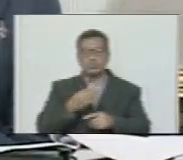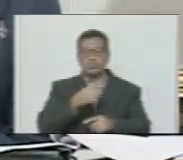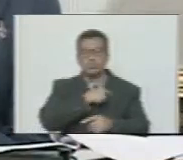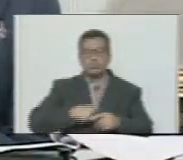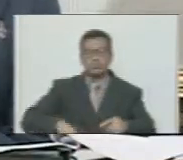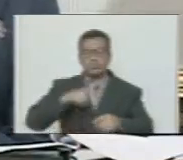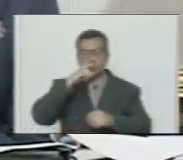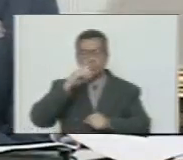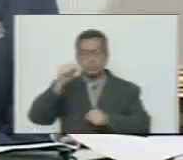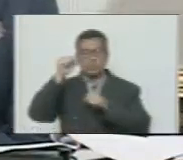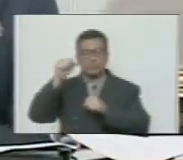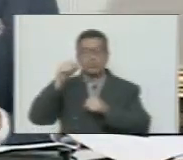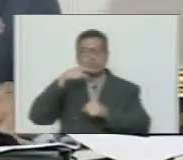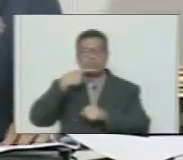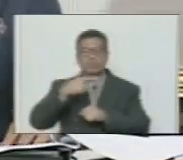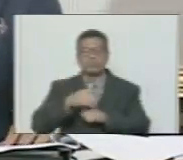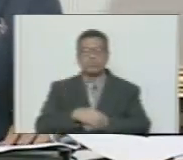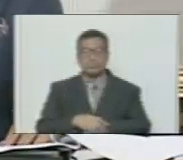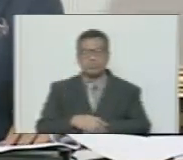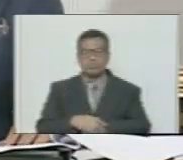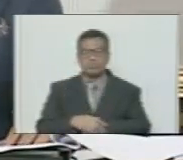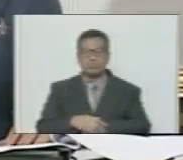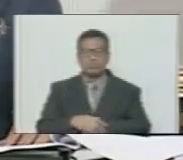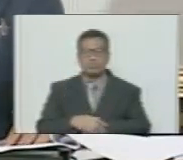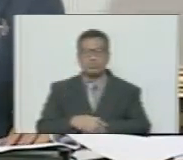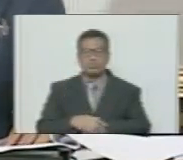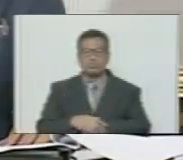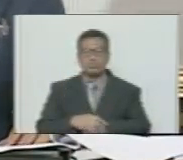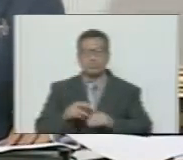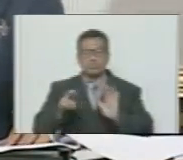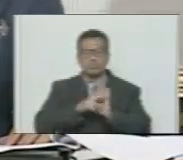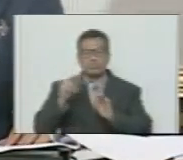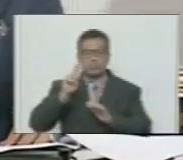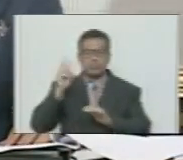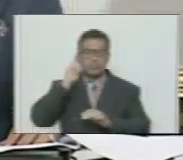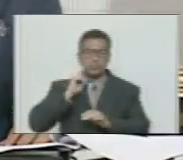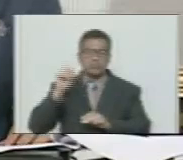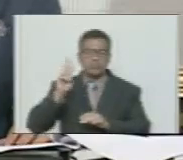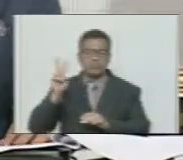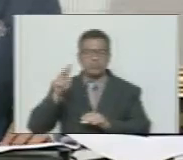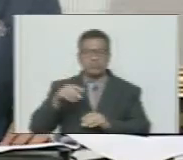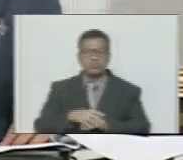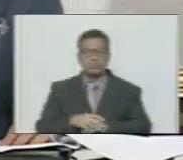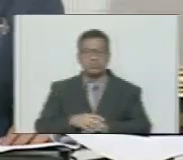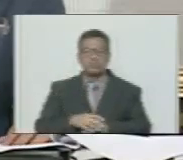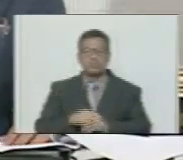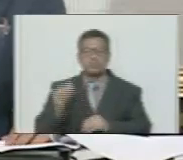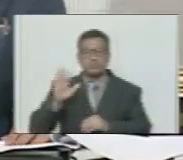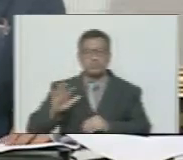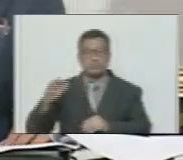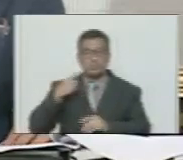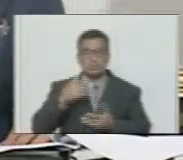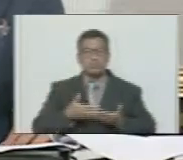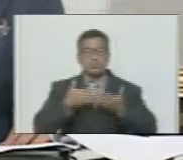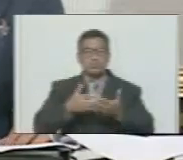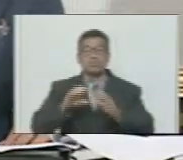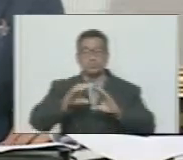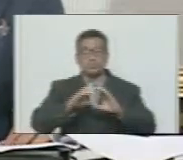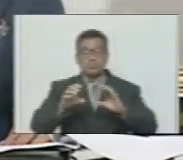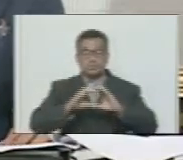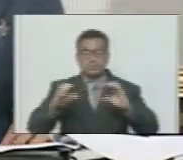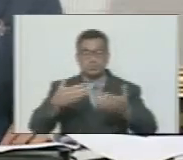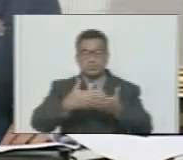por el ciudadano Nicolás Maduro Moros, presidente constitucional de la República Bolivariana de Venezuela, y se remite